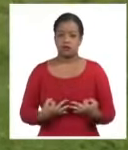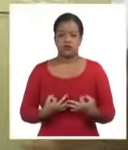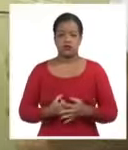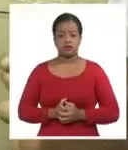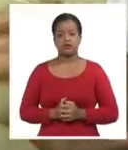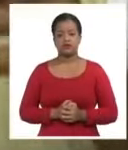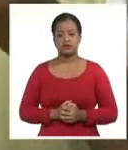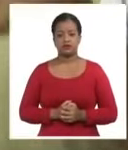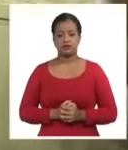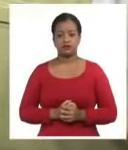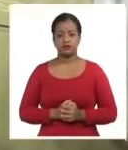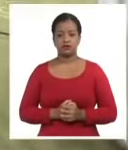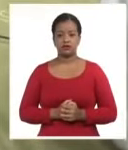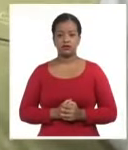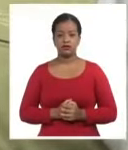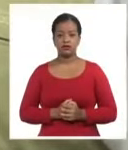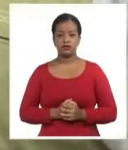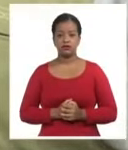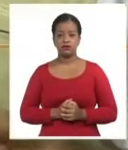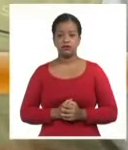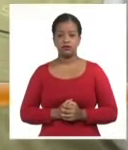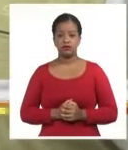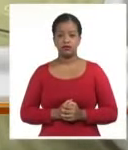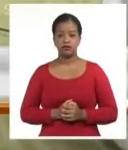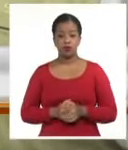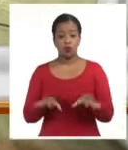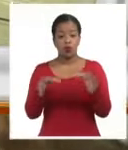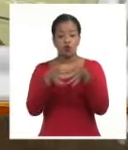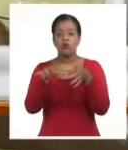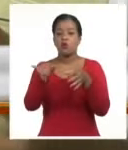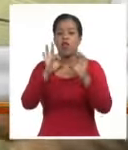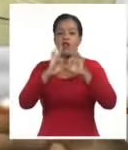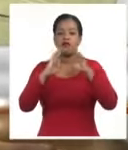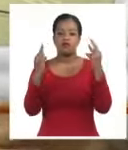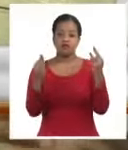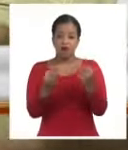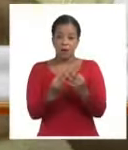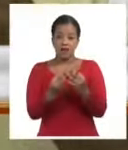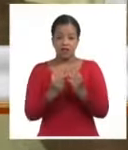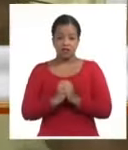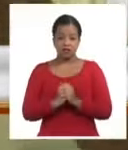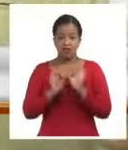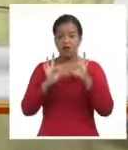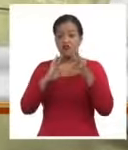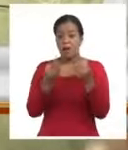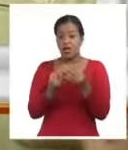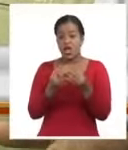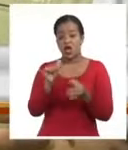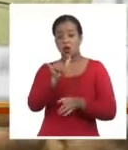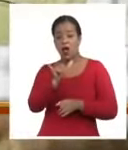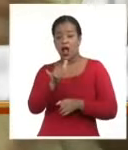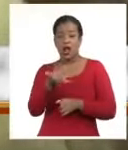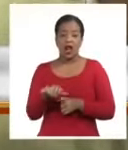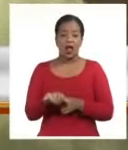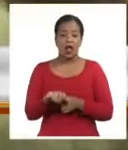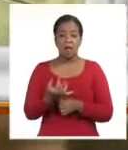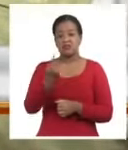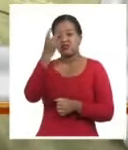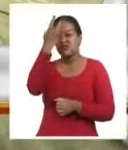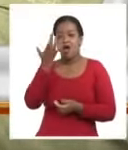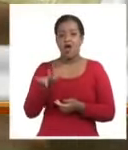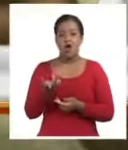muerte. Nosotros somos como familia. Y la familia no anda mirando, reparando nada, sino